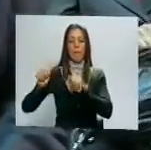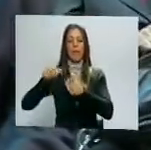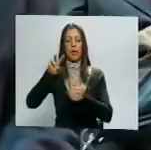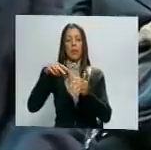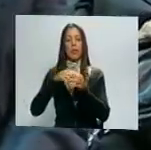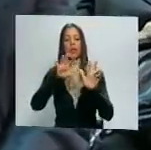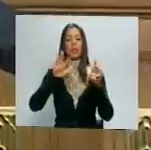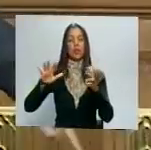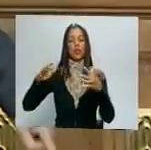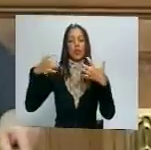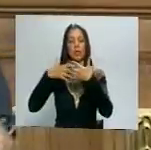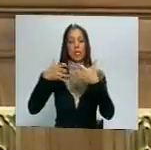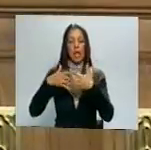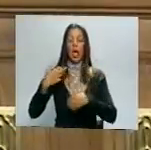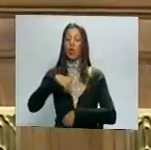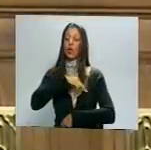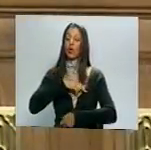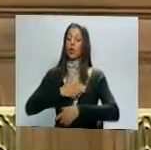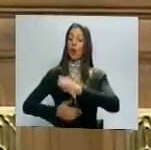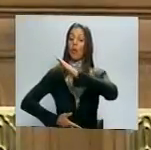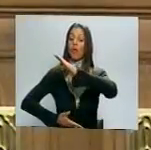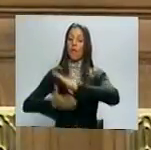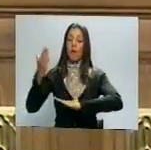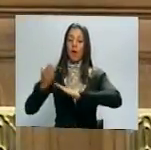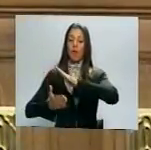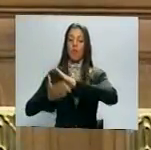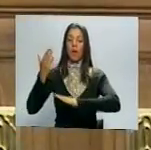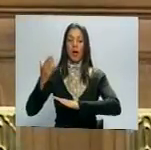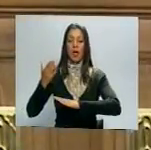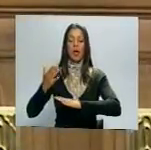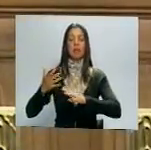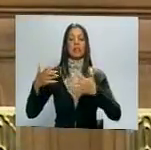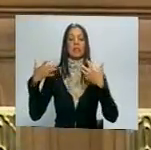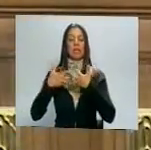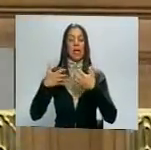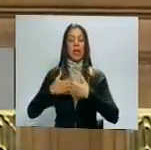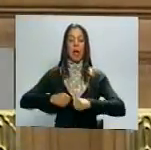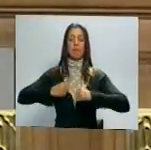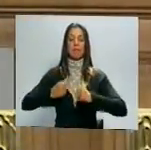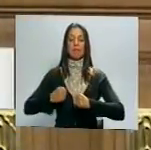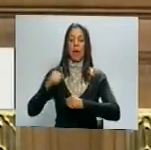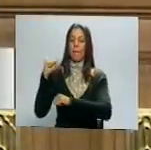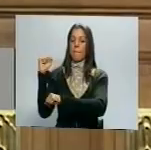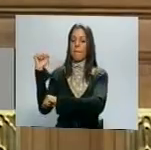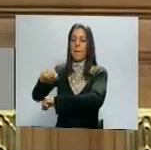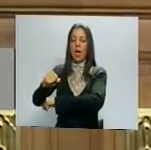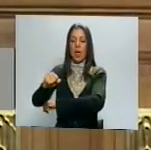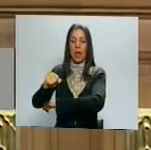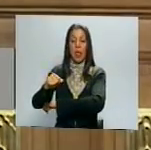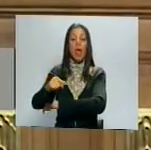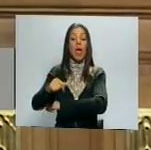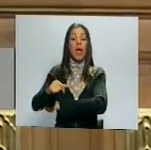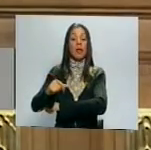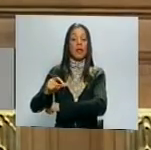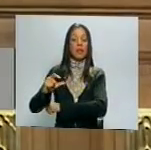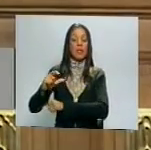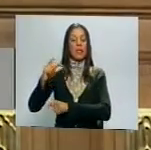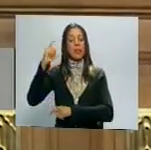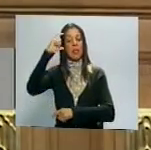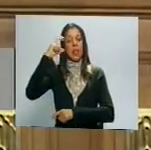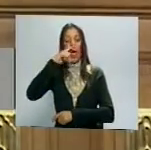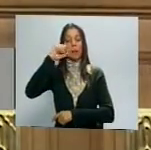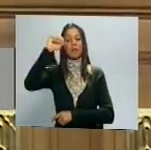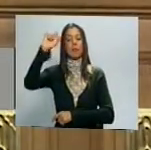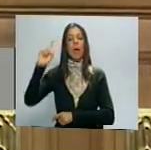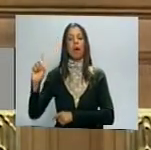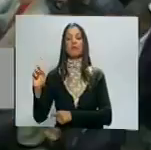Y de aquí ese día tenemos que salir todos en batalla, a vencer. De aquí ese día, el día que venga Nicolás